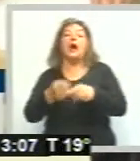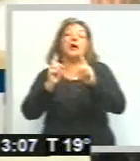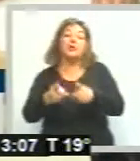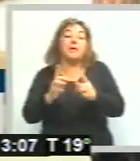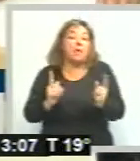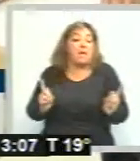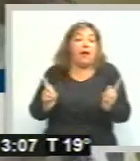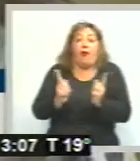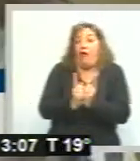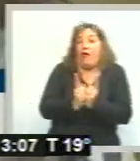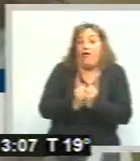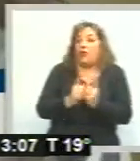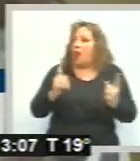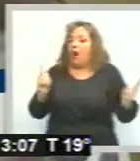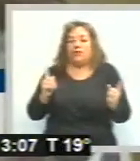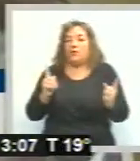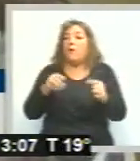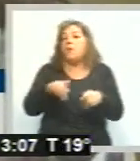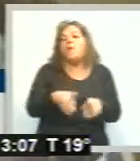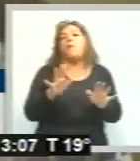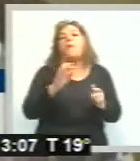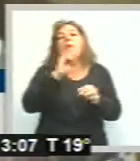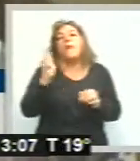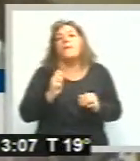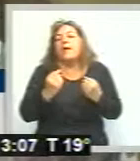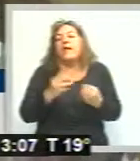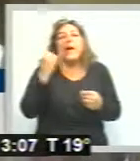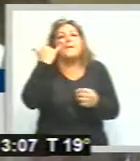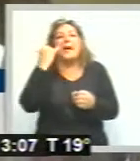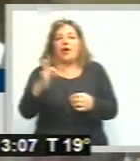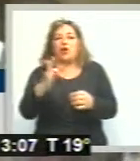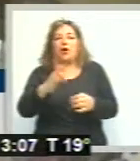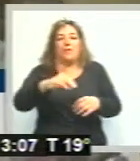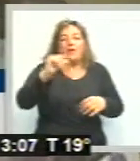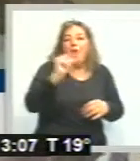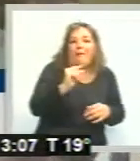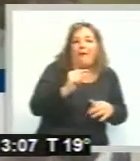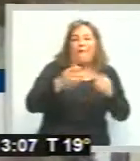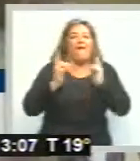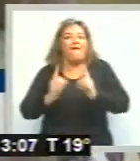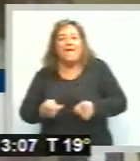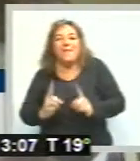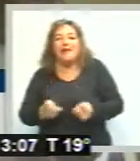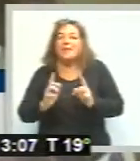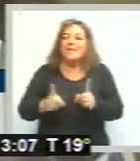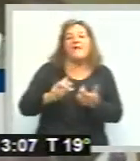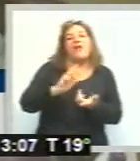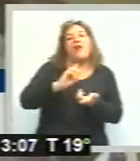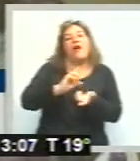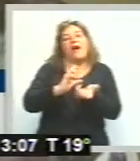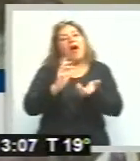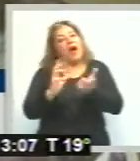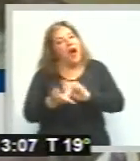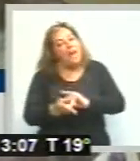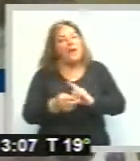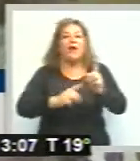más breve, o sea, por este mes de mayo, porque son pocos y como los docentes fueron variados, o sea,